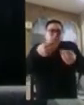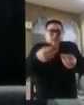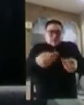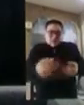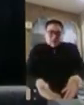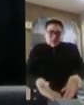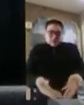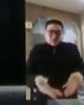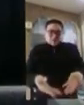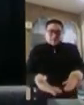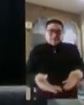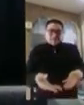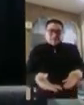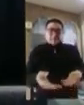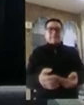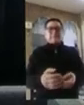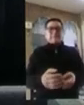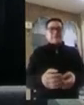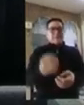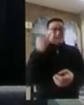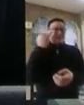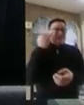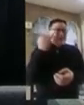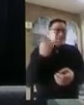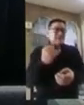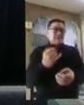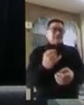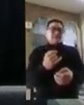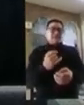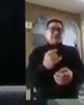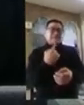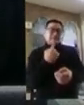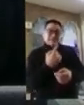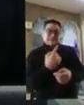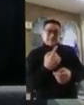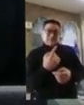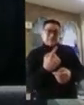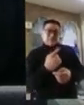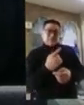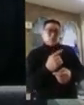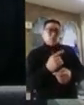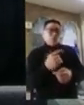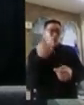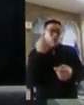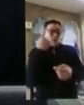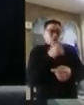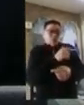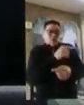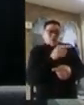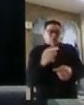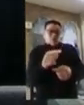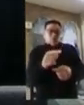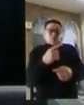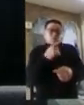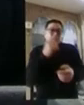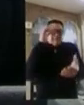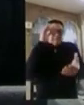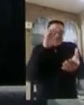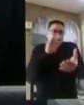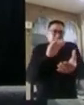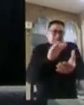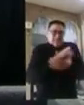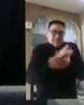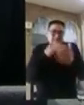no se pierda. Entonces, la manera preciosa de nuestro amado Dios es que Él